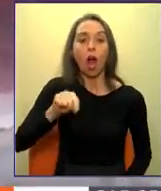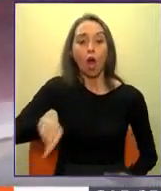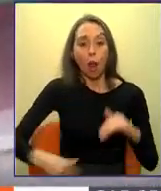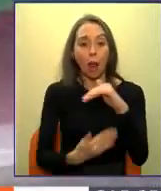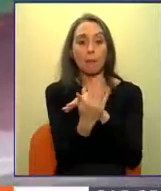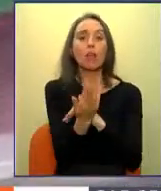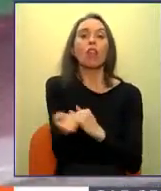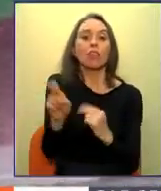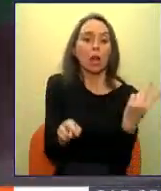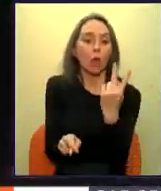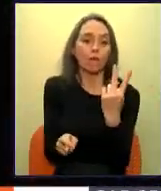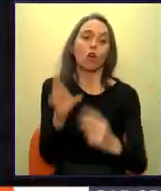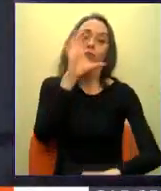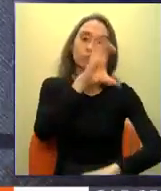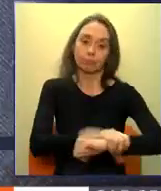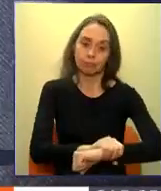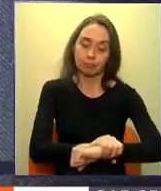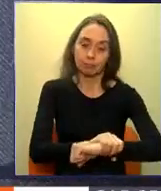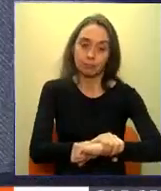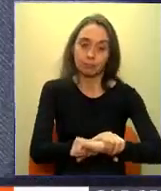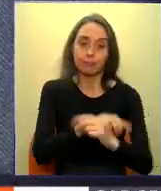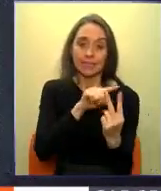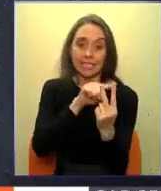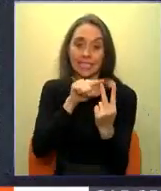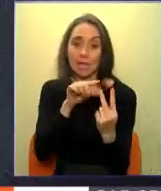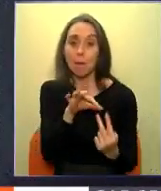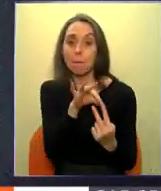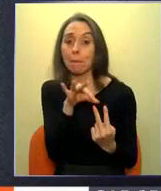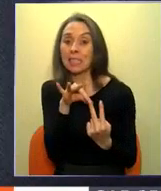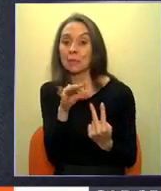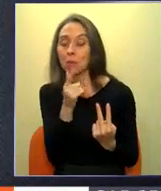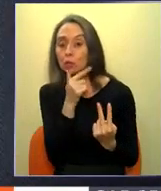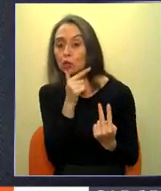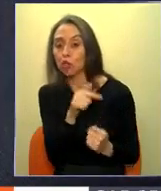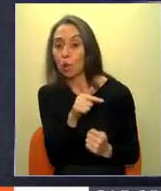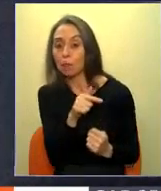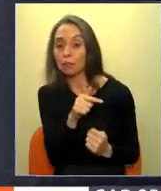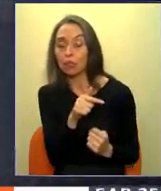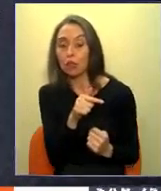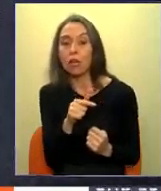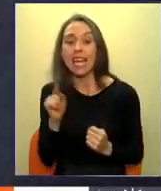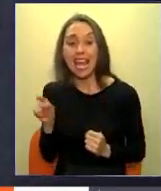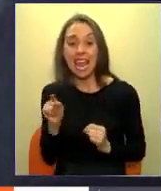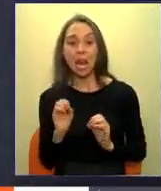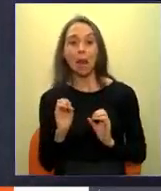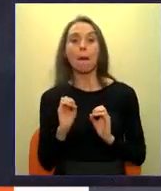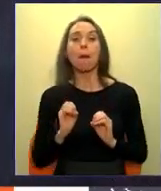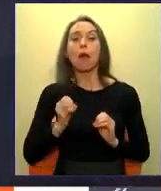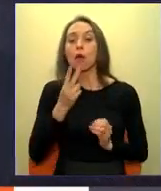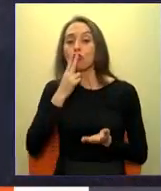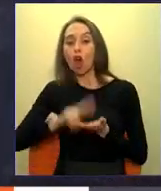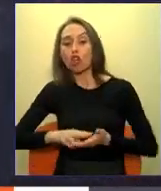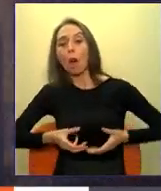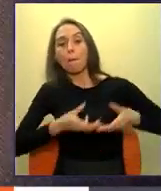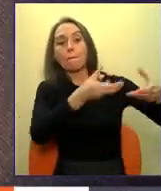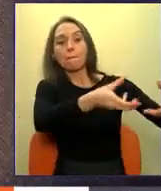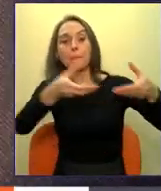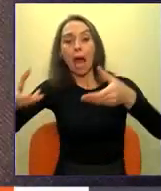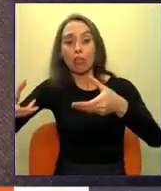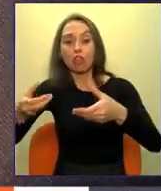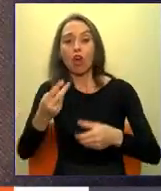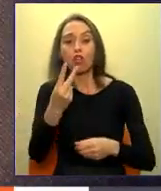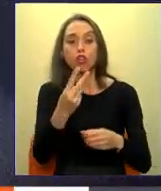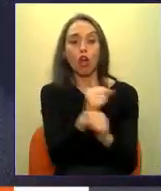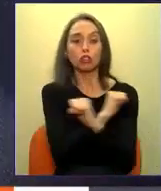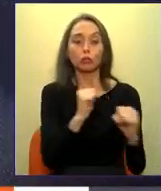más. Son los principales sospechosos del envío de dos encomiendas bomba en julio del año pasado y